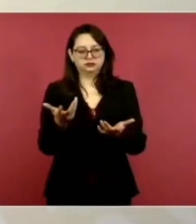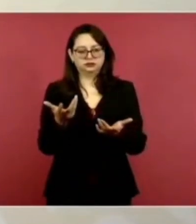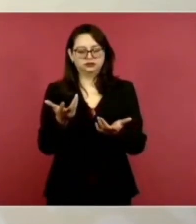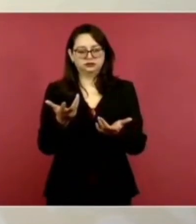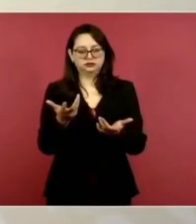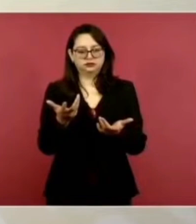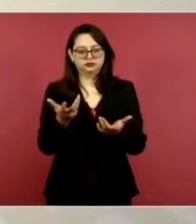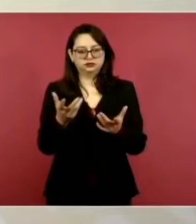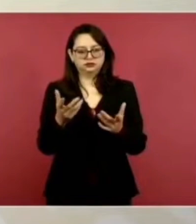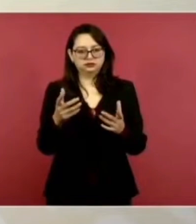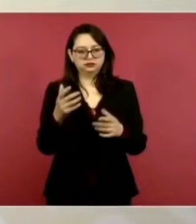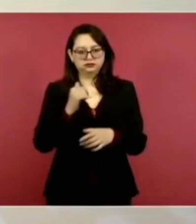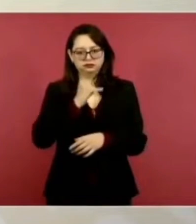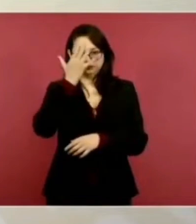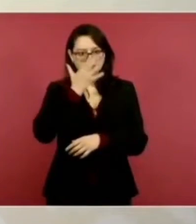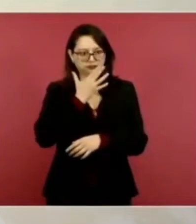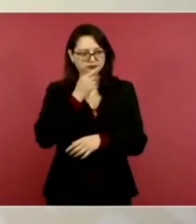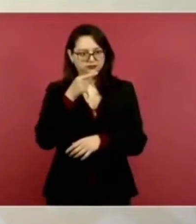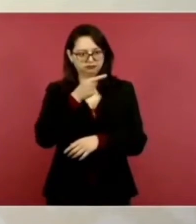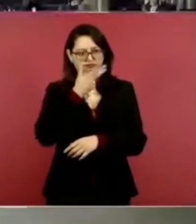¿Y saben qué decían?